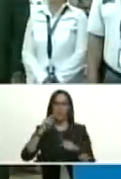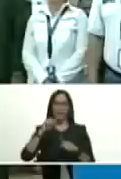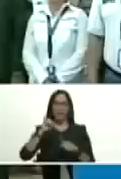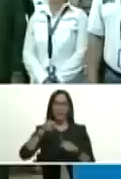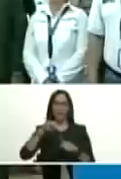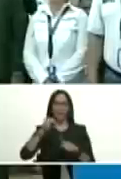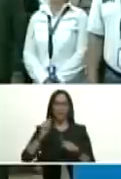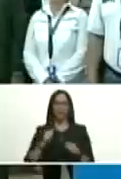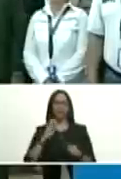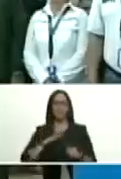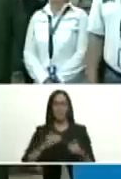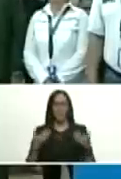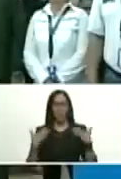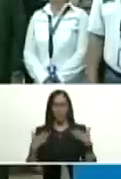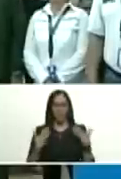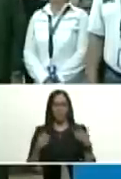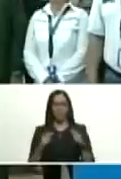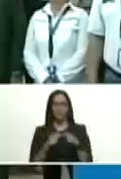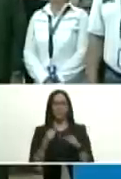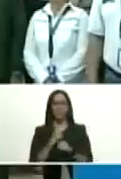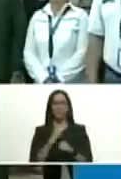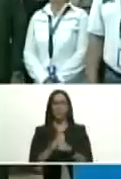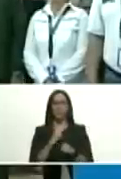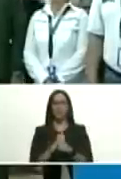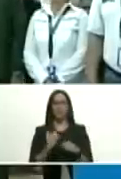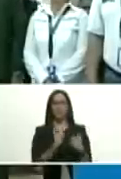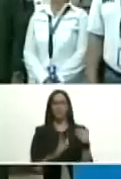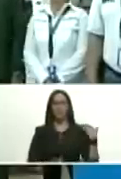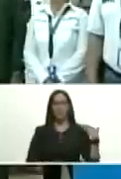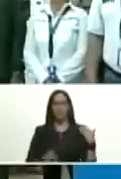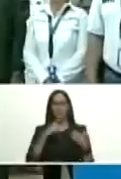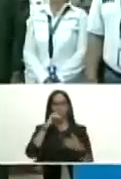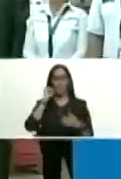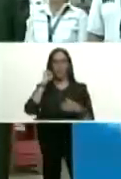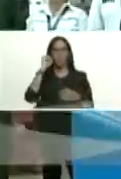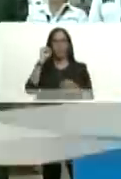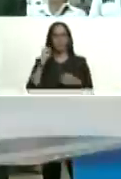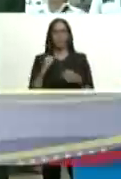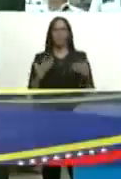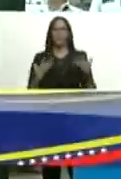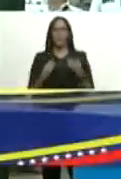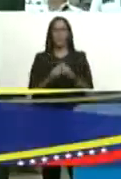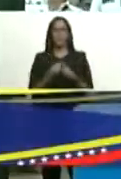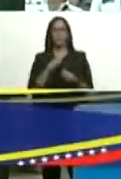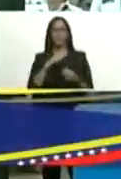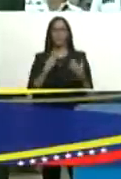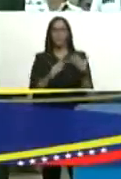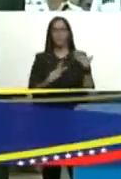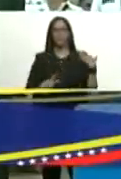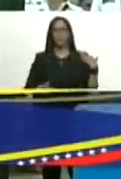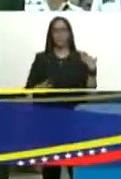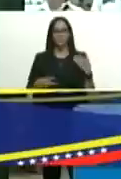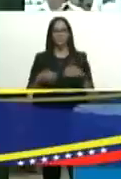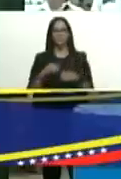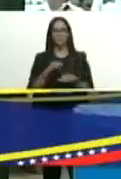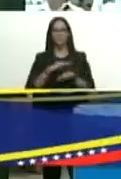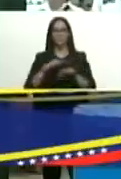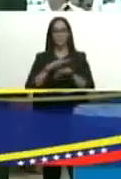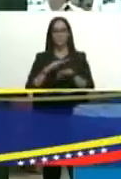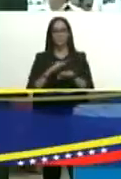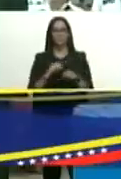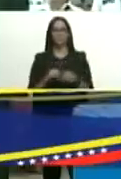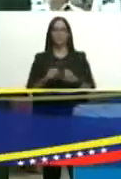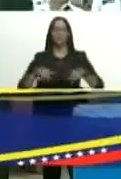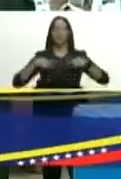estamos, contentos. Su equipo de trabajo, presidente Nicolás Maduro, me acompaña nuestra viceministra de Fuentes Renovables,